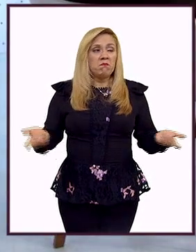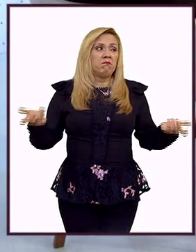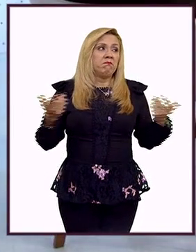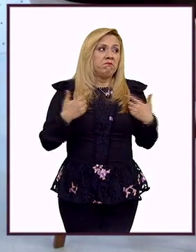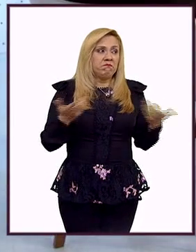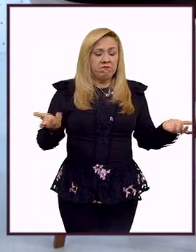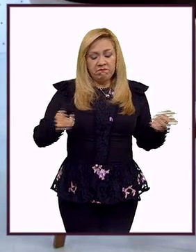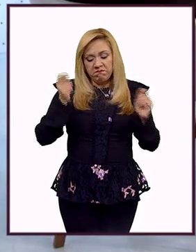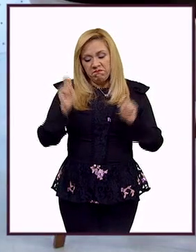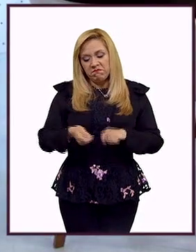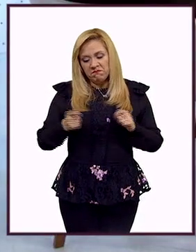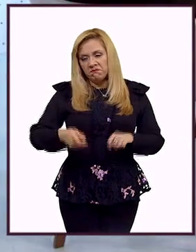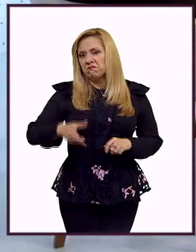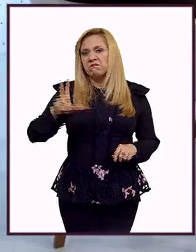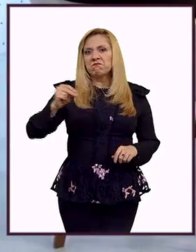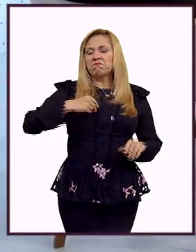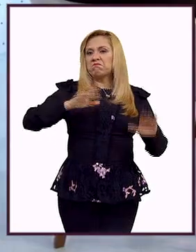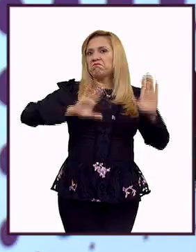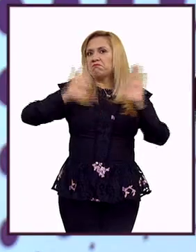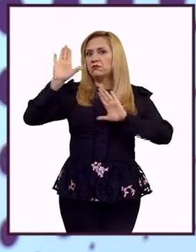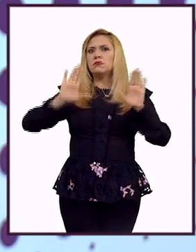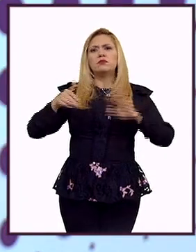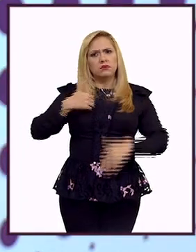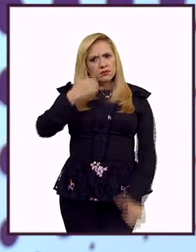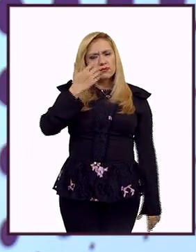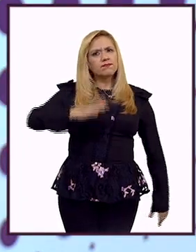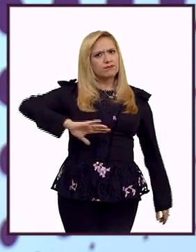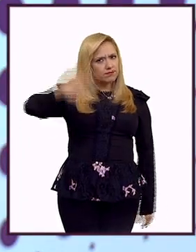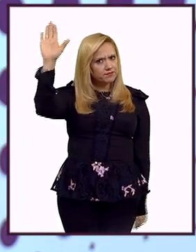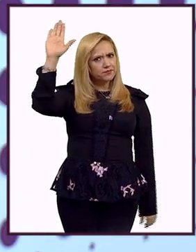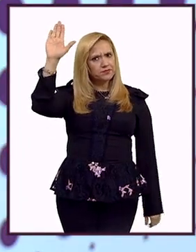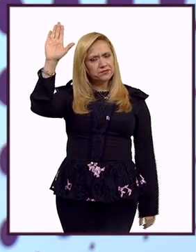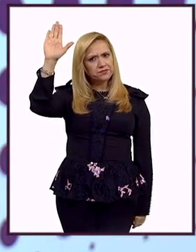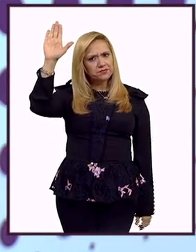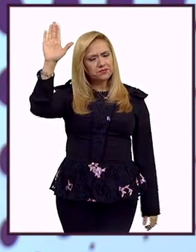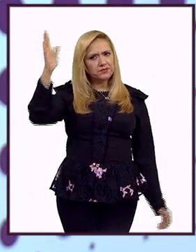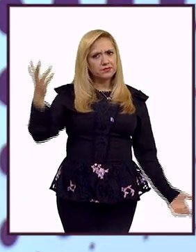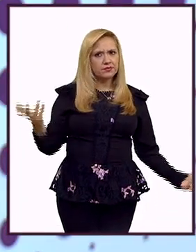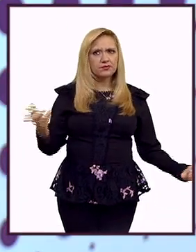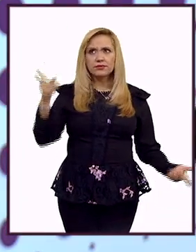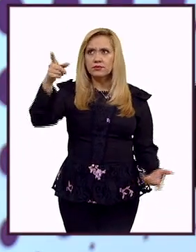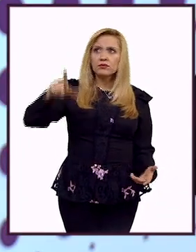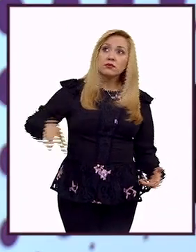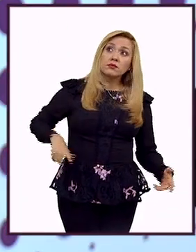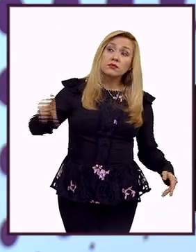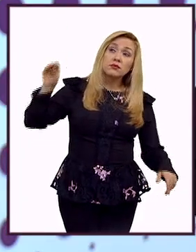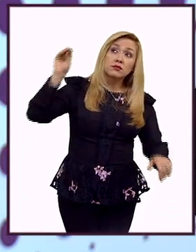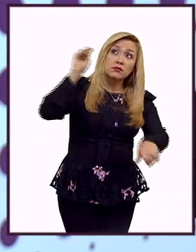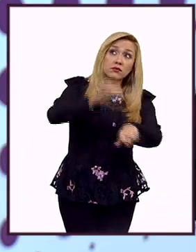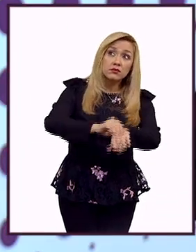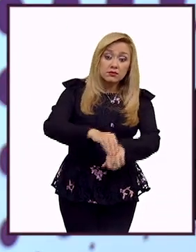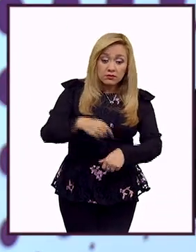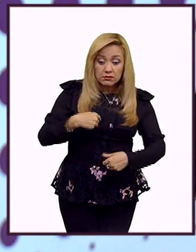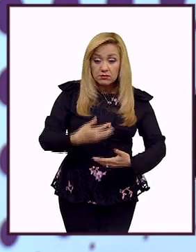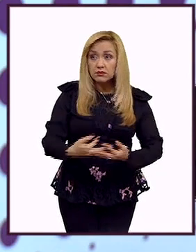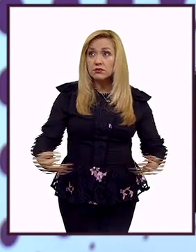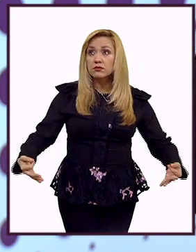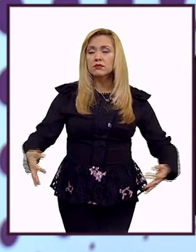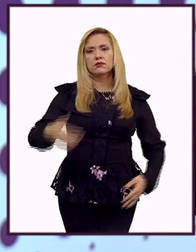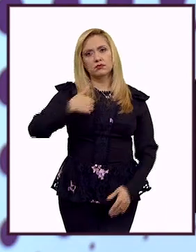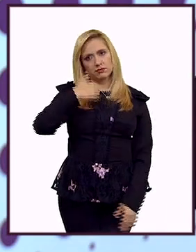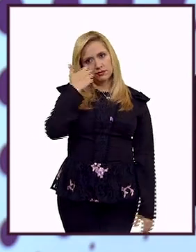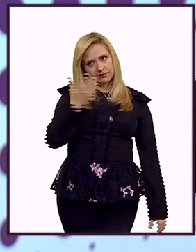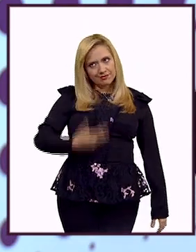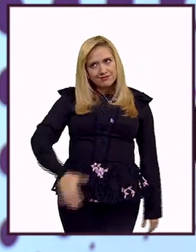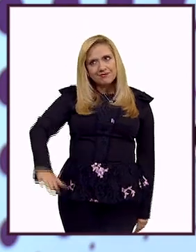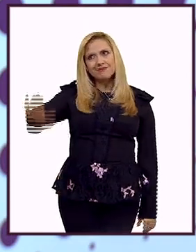nuestro derecho a la consulta, a la participación, a poder decidir eso que el Estado quiere implementar en nuestras tierras, en nuestros territorios, que nosotros